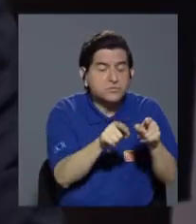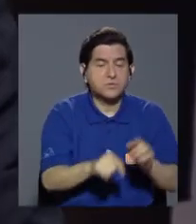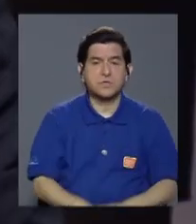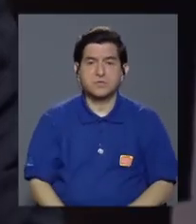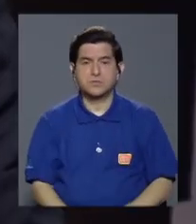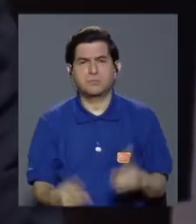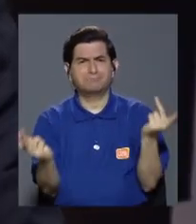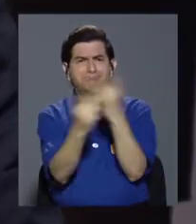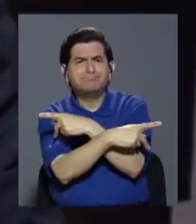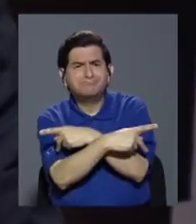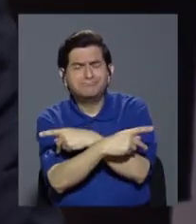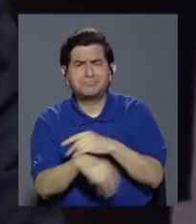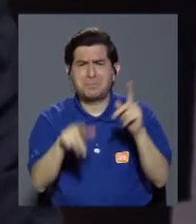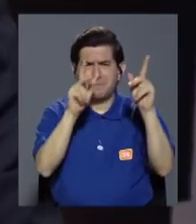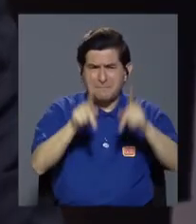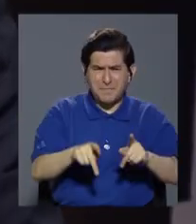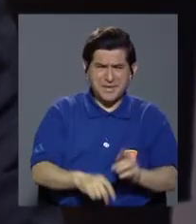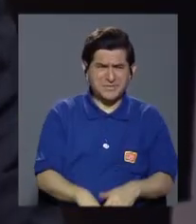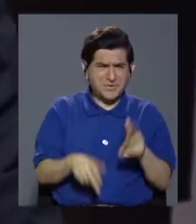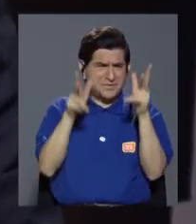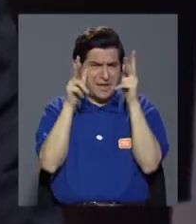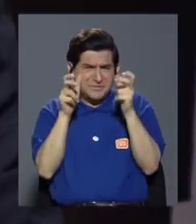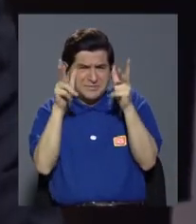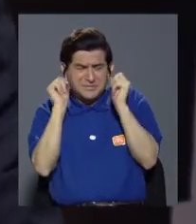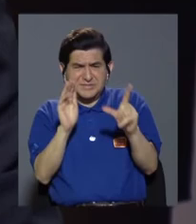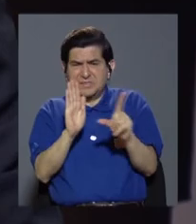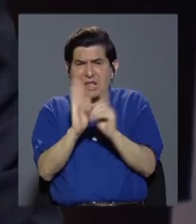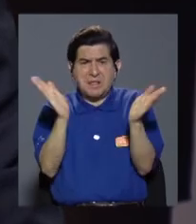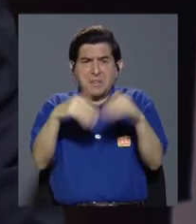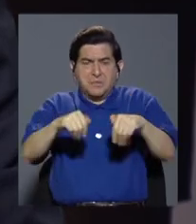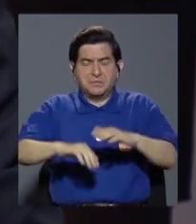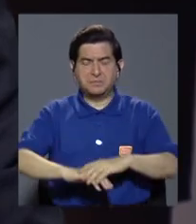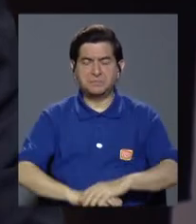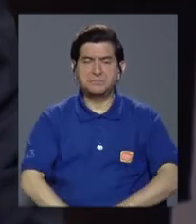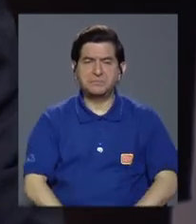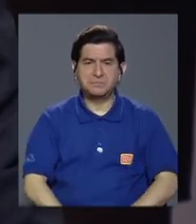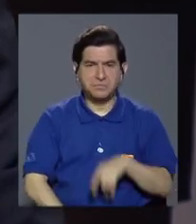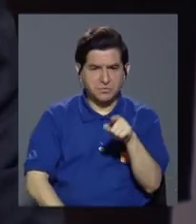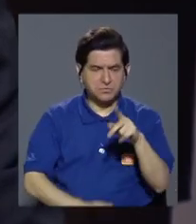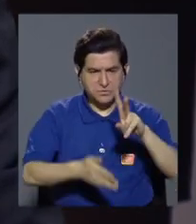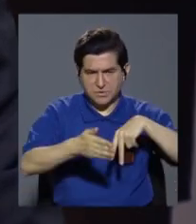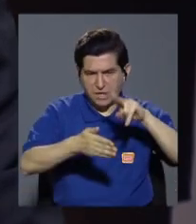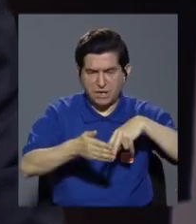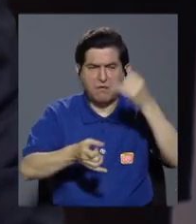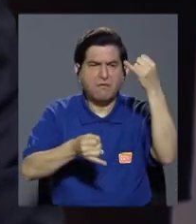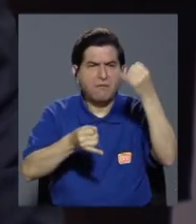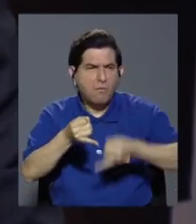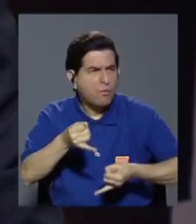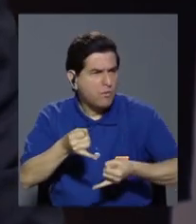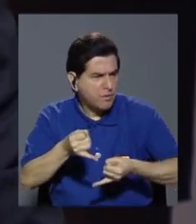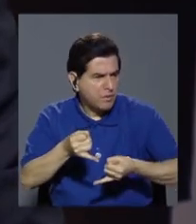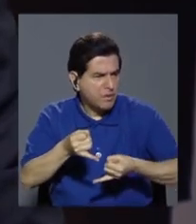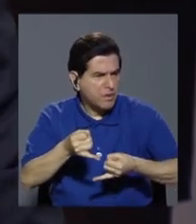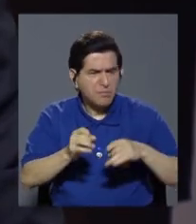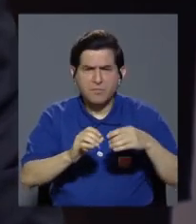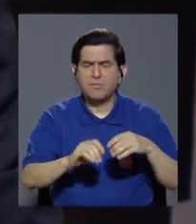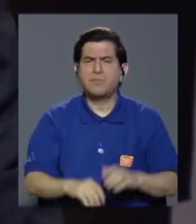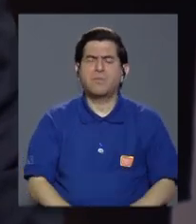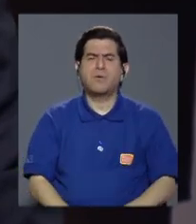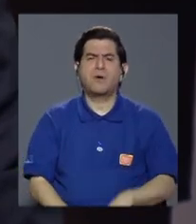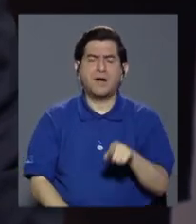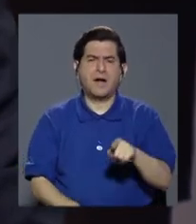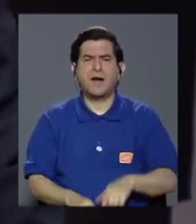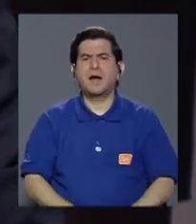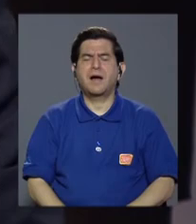grave es como los ciudadanos llegan a la percepción de que la ley no existe si ustedes leen el último número del 'new york times'